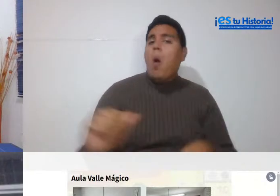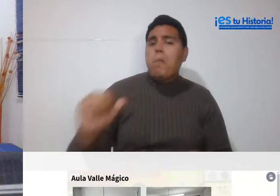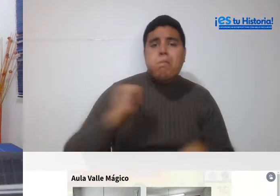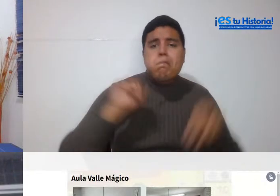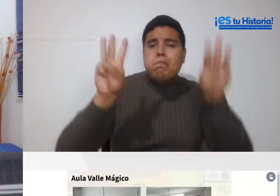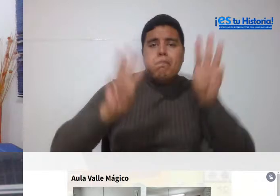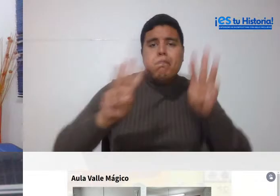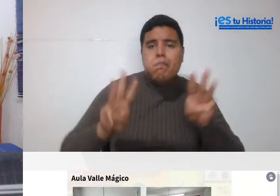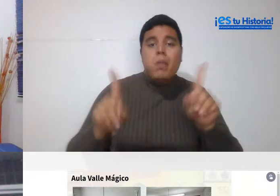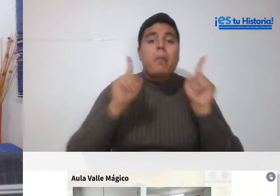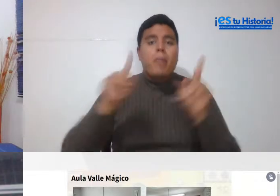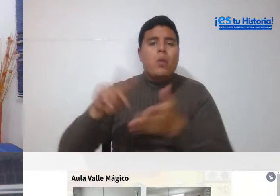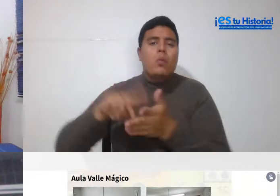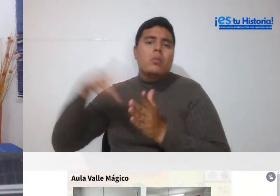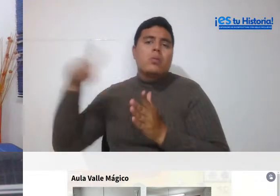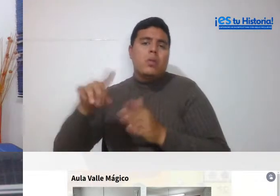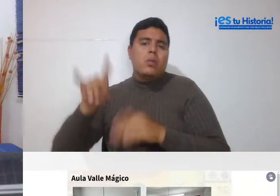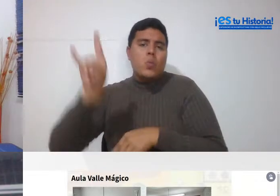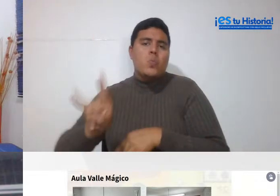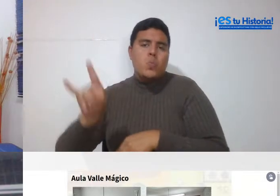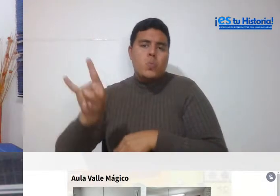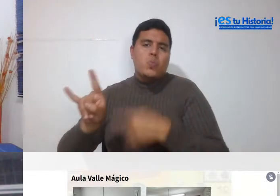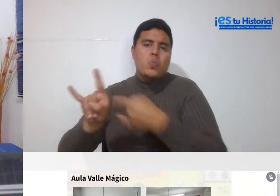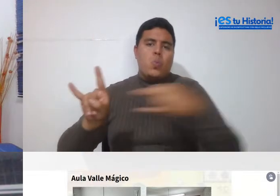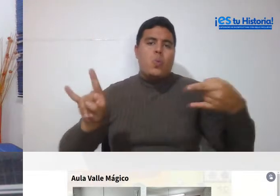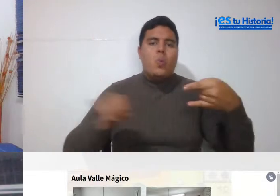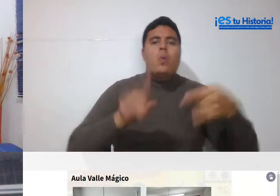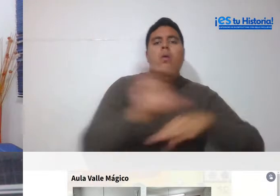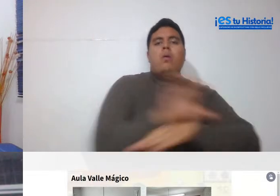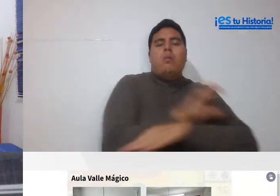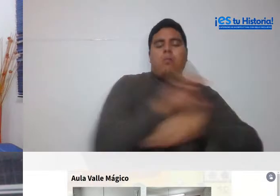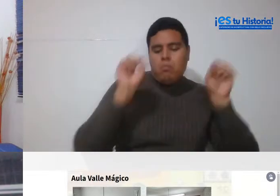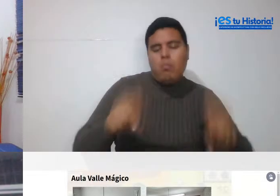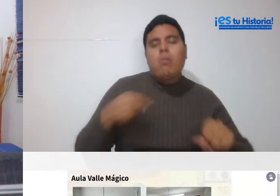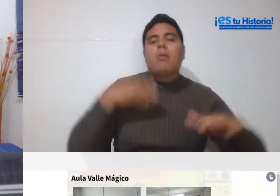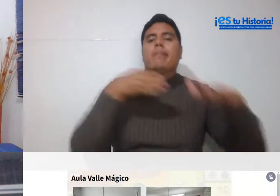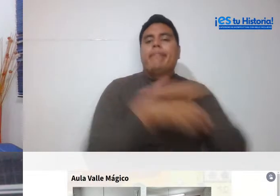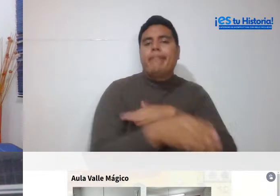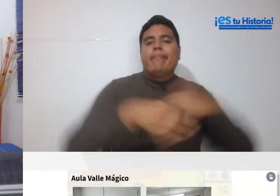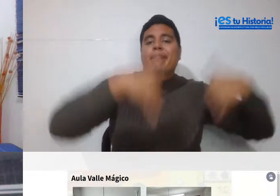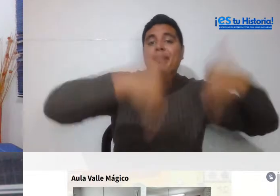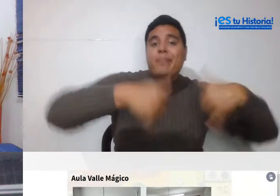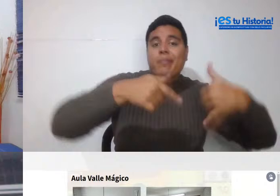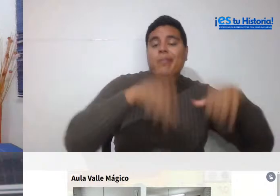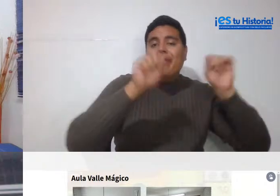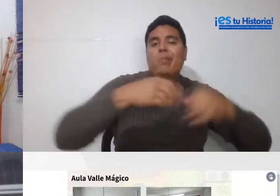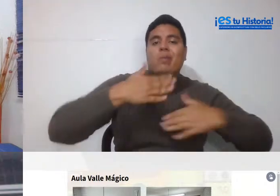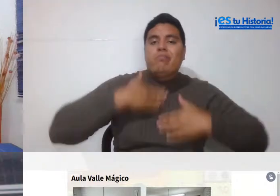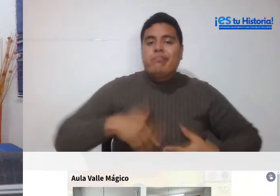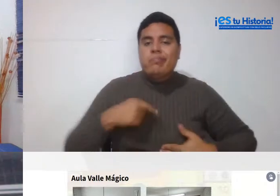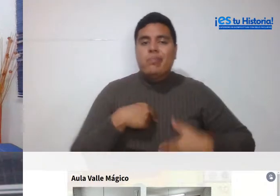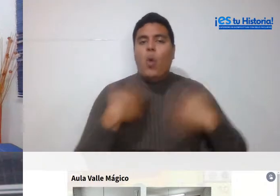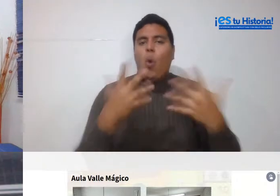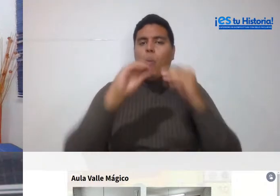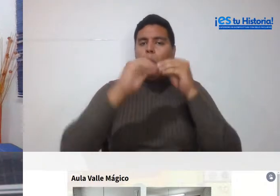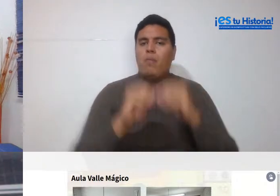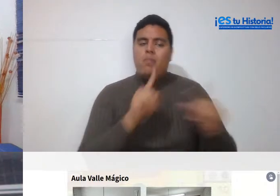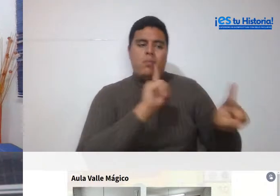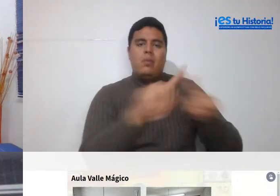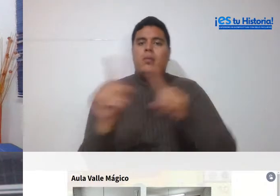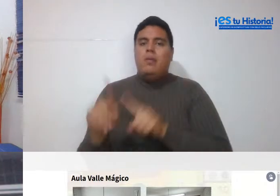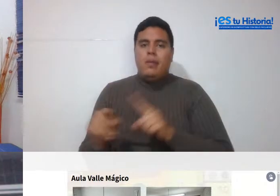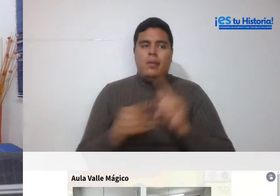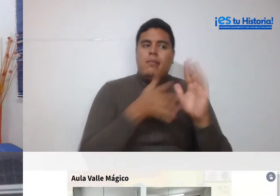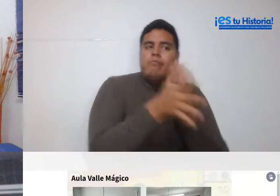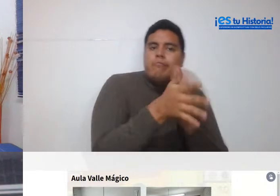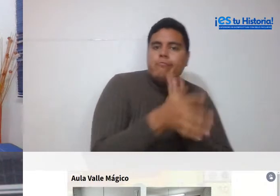uso de las tecnologías. Puedo seguir accediendo y buscando maneras de que de ese Access Point también pueda colgar otro tipo de contenidos, ¿sí?